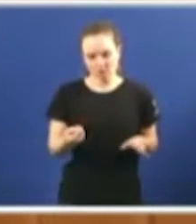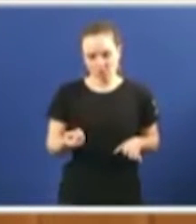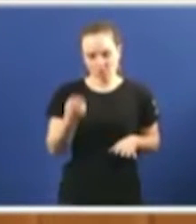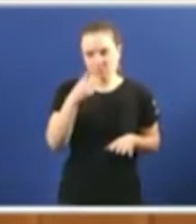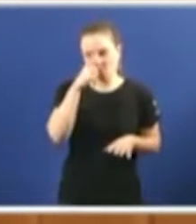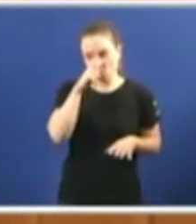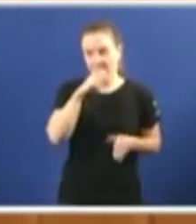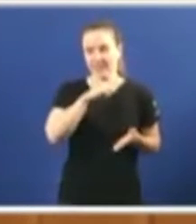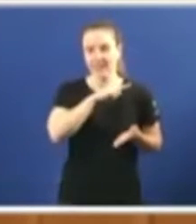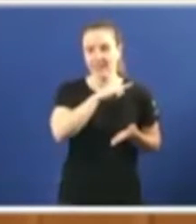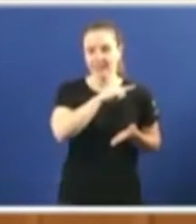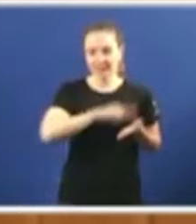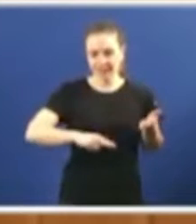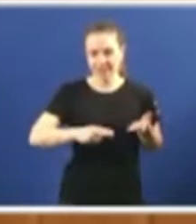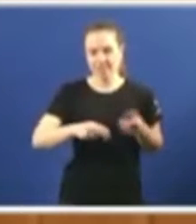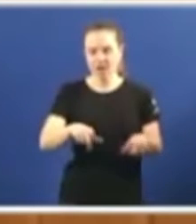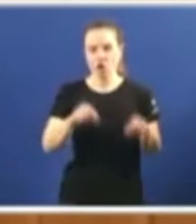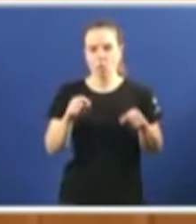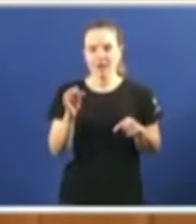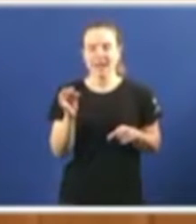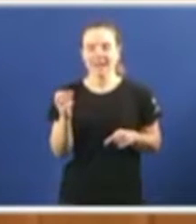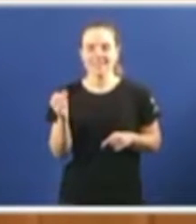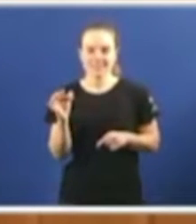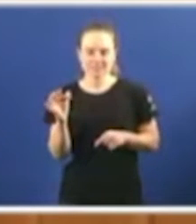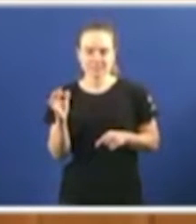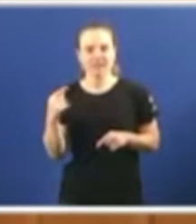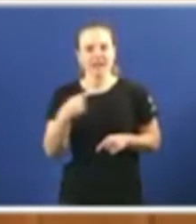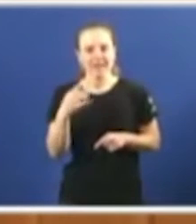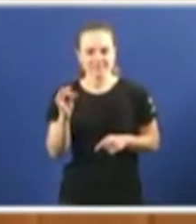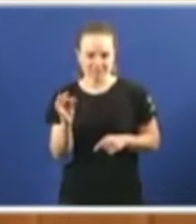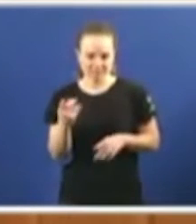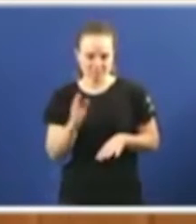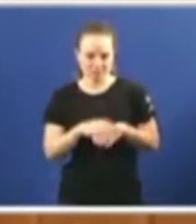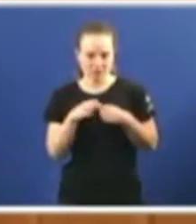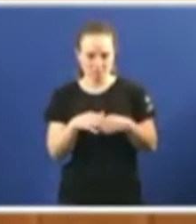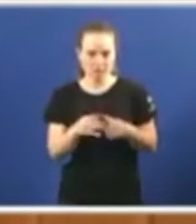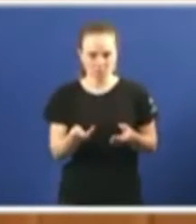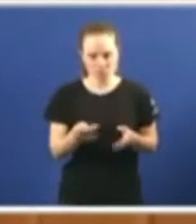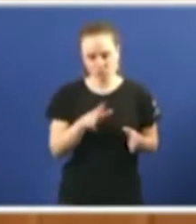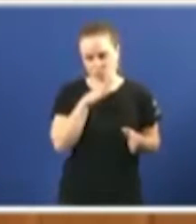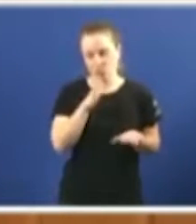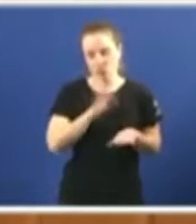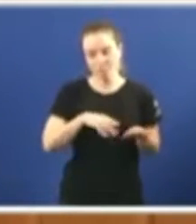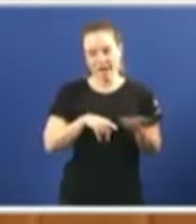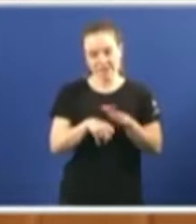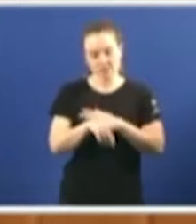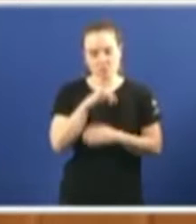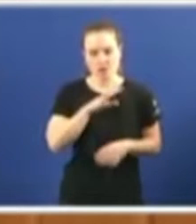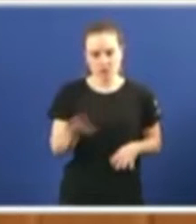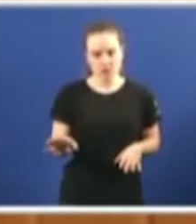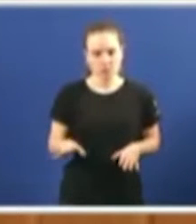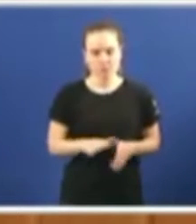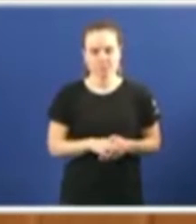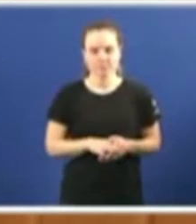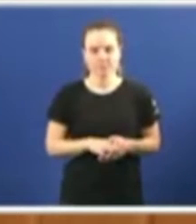compraventa dos GTs para as embarcacións e todo o problema que temos derivado desta xestión. En definitiva,